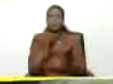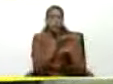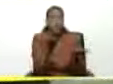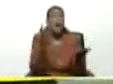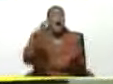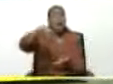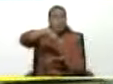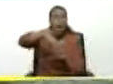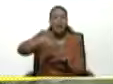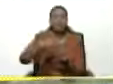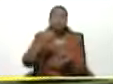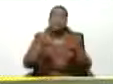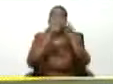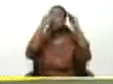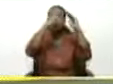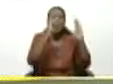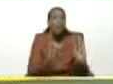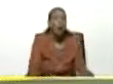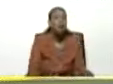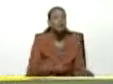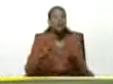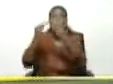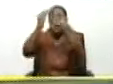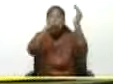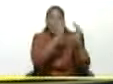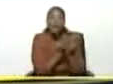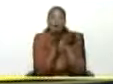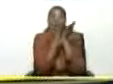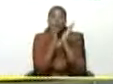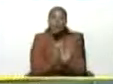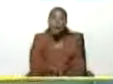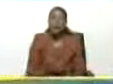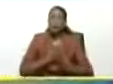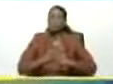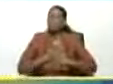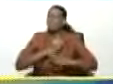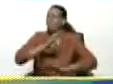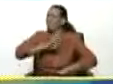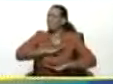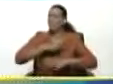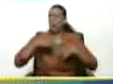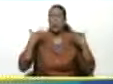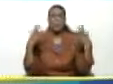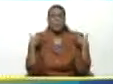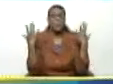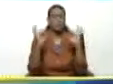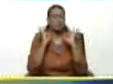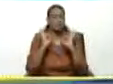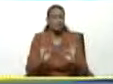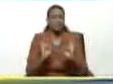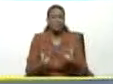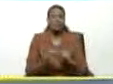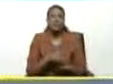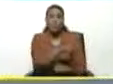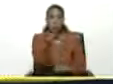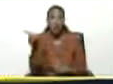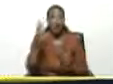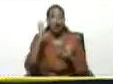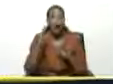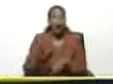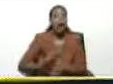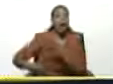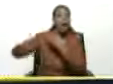en el estado monagas toda esta comunidad estudiantil estamos plenamente con contentos Y complacidos de lo que sin duda